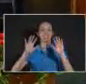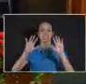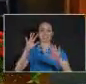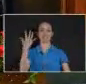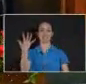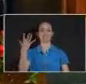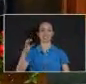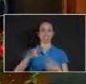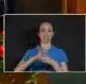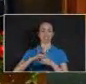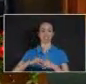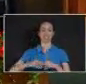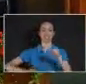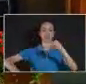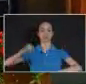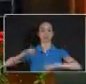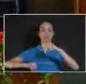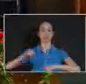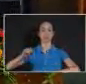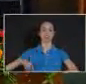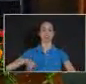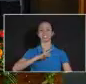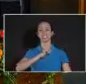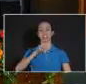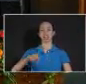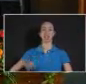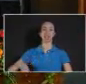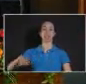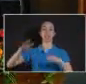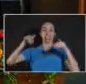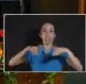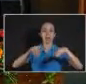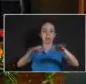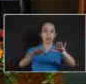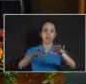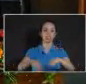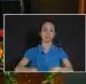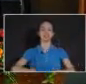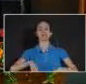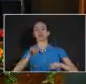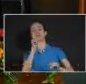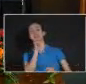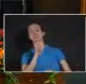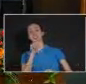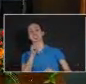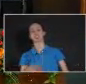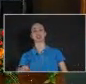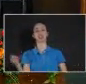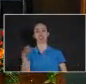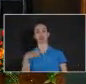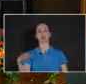está así a la orilla de la playa, tranquilo, hermano, haciéndole así a un vaso de atol.